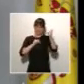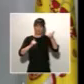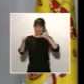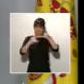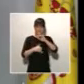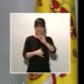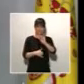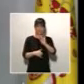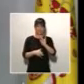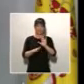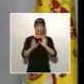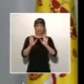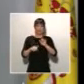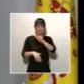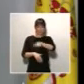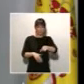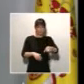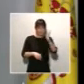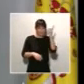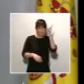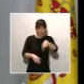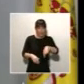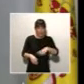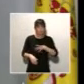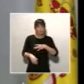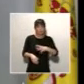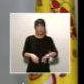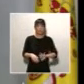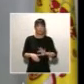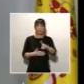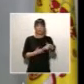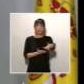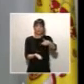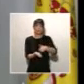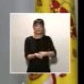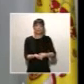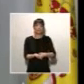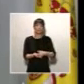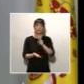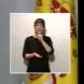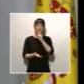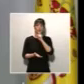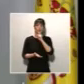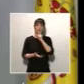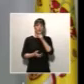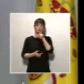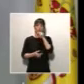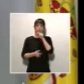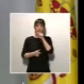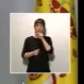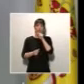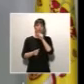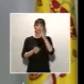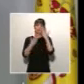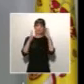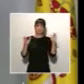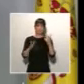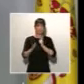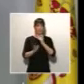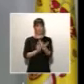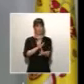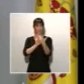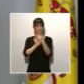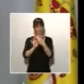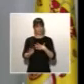saben que pueden dirigir sus peticiones a nuestros perfiles de Twitter y Facebook, donde ya se han